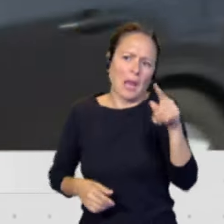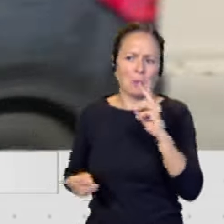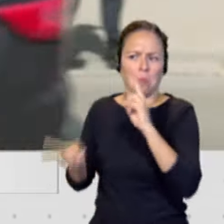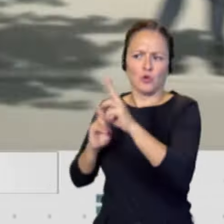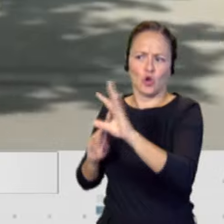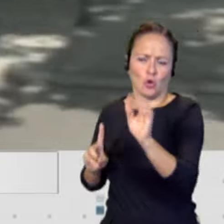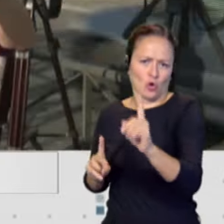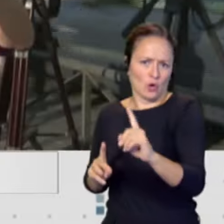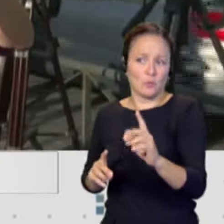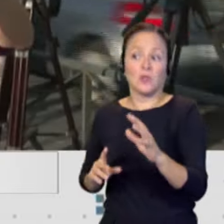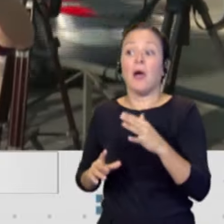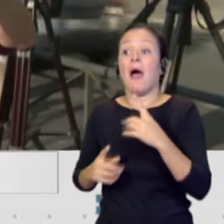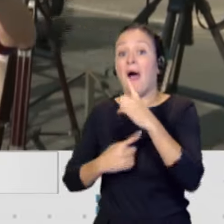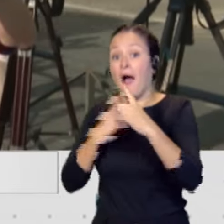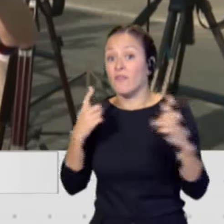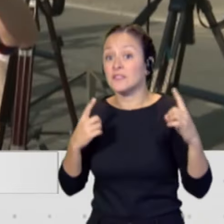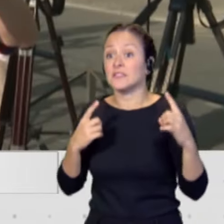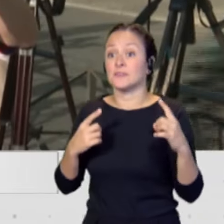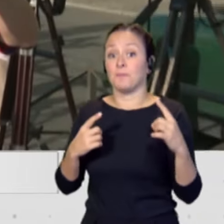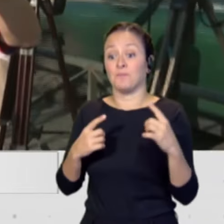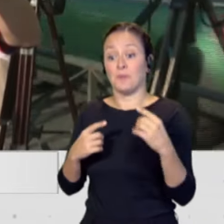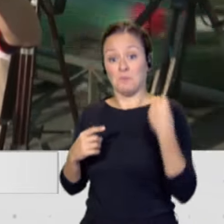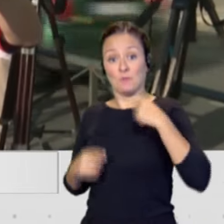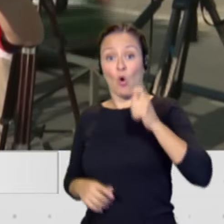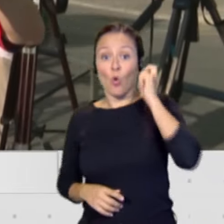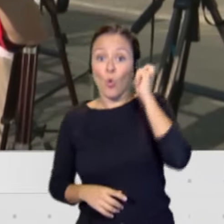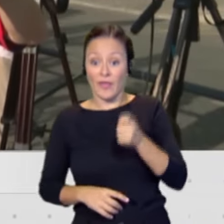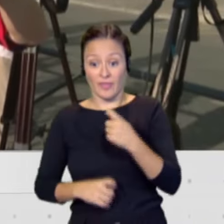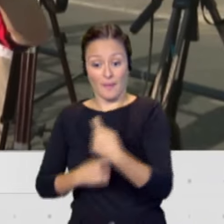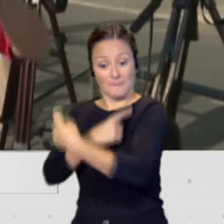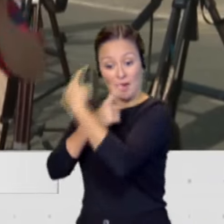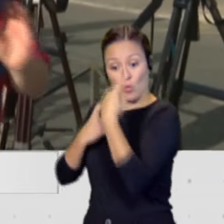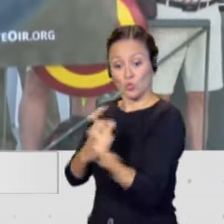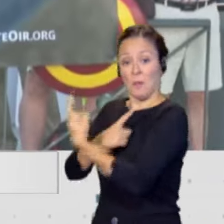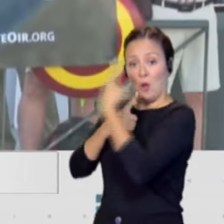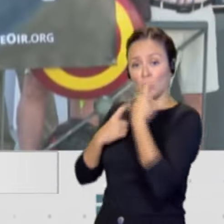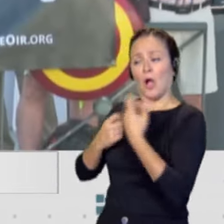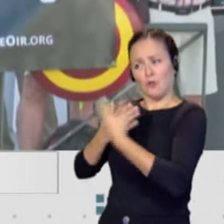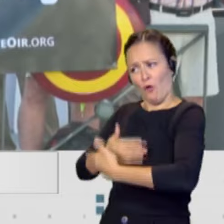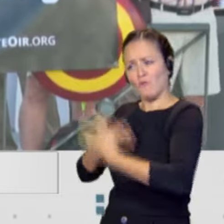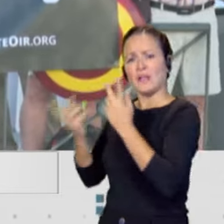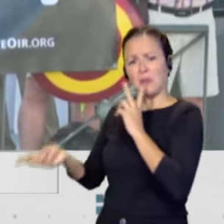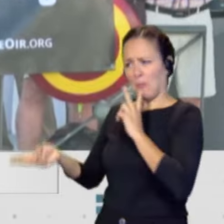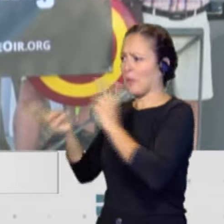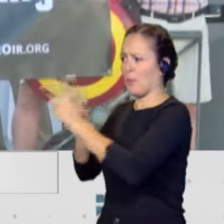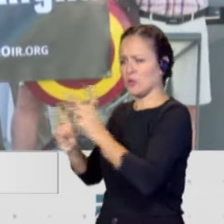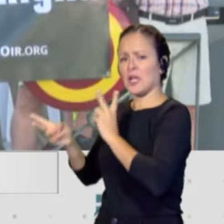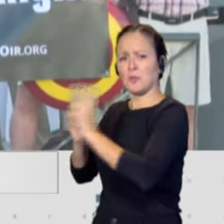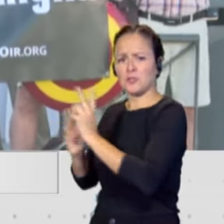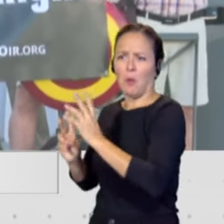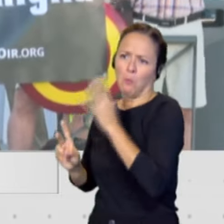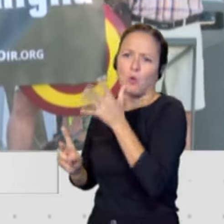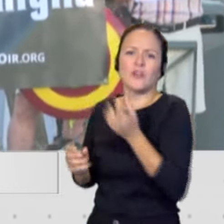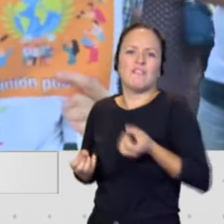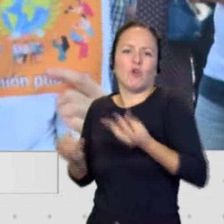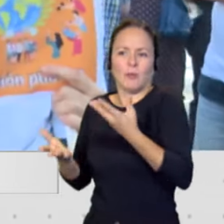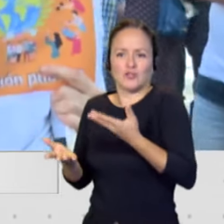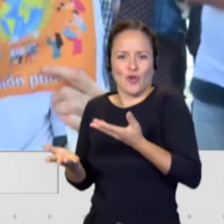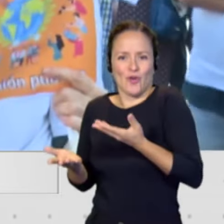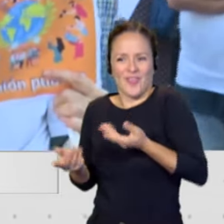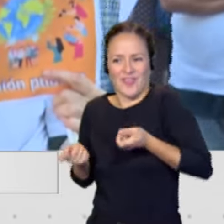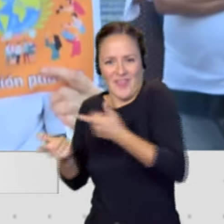en la palabra o en las preguntas que plantee el juez Sí y precisamente se cree que se puede aportar algún tipo de información pero a lo